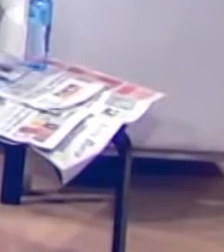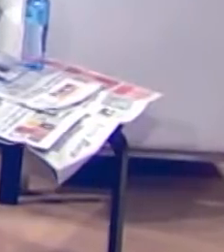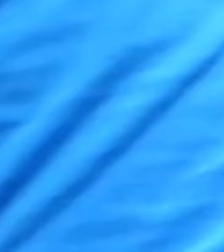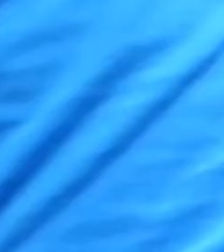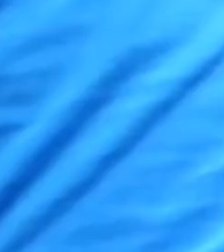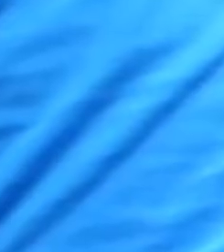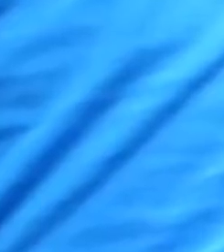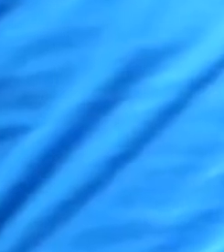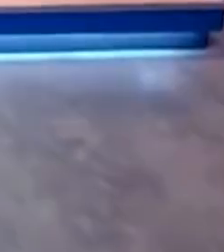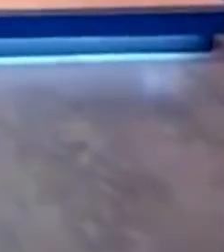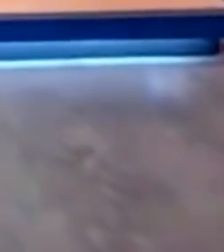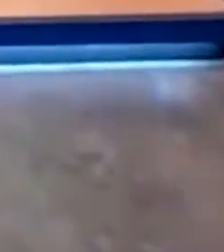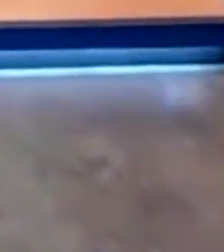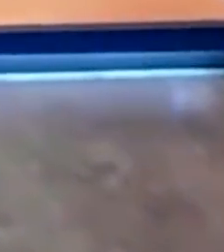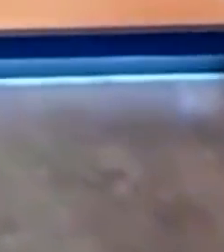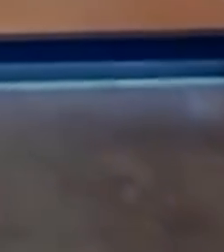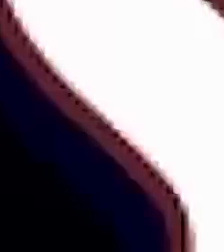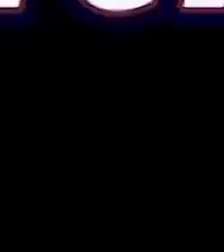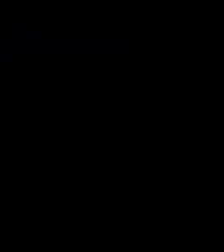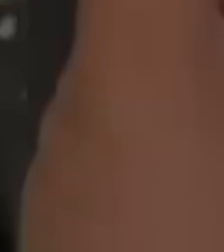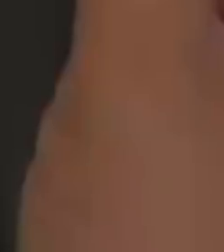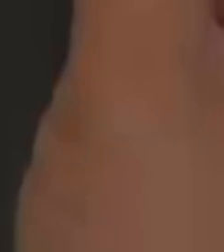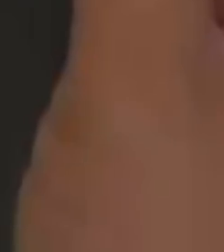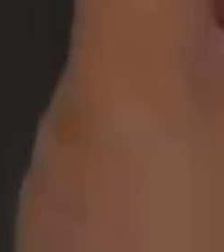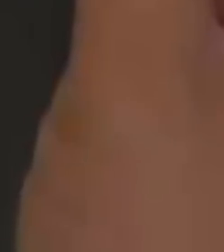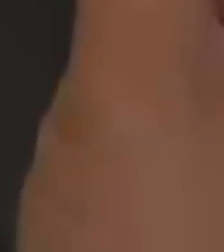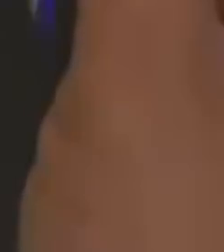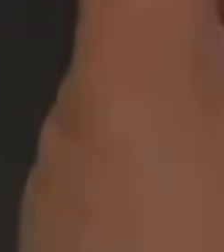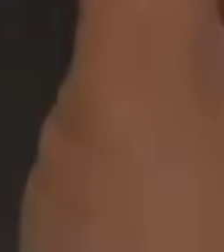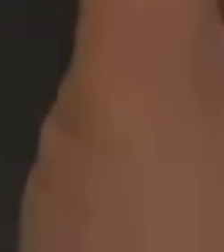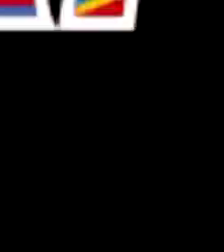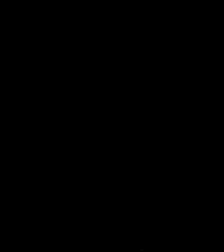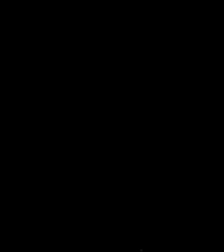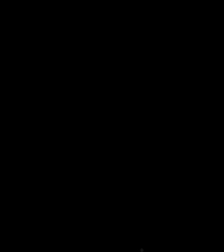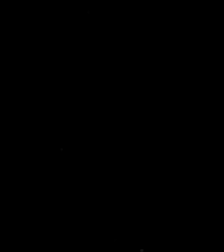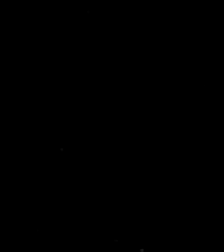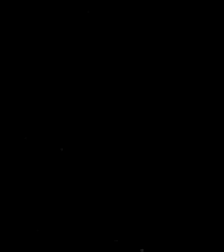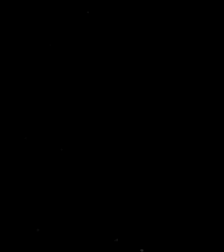Un honor recibir en los estudios de Ser TV Canal 4. Más presencia.